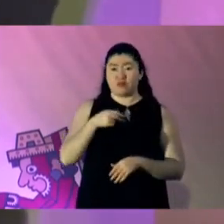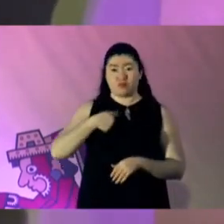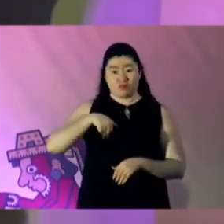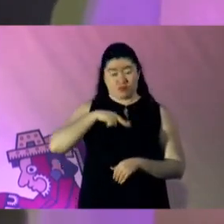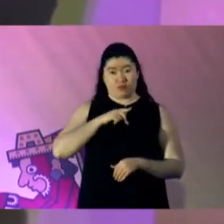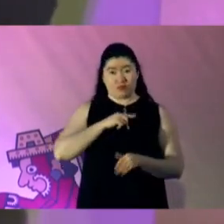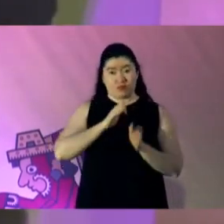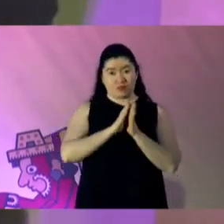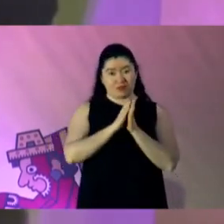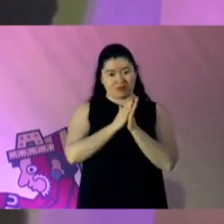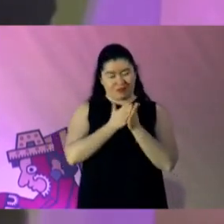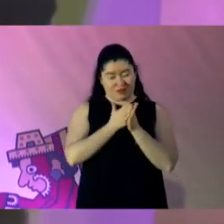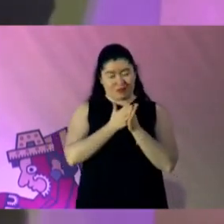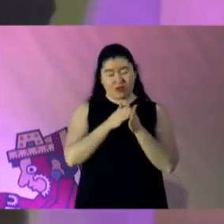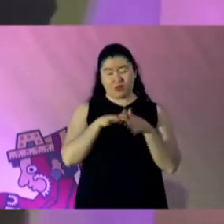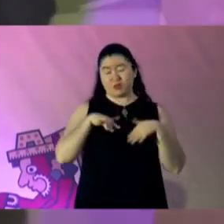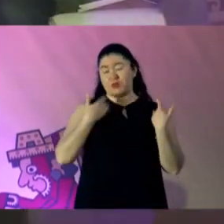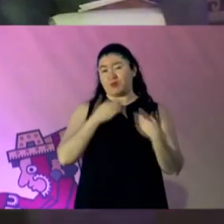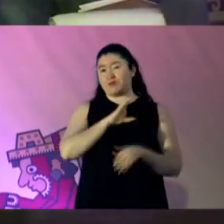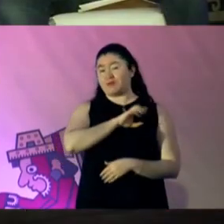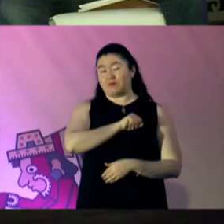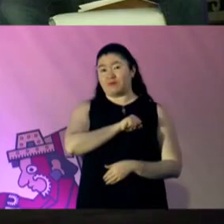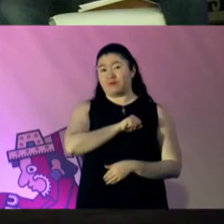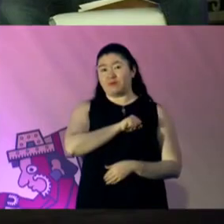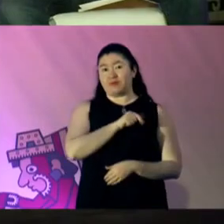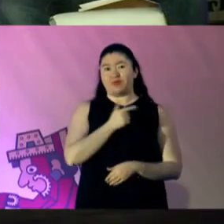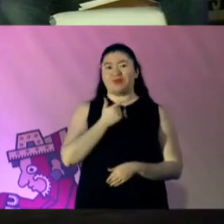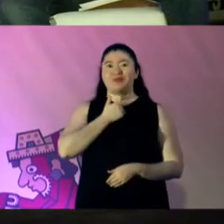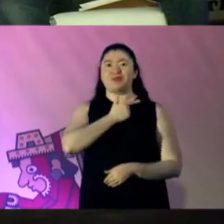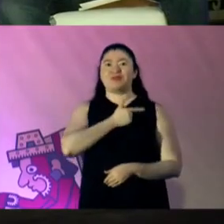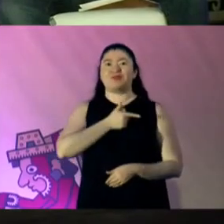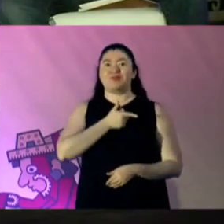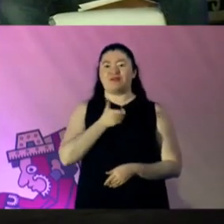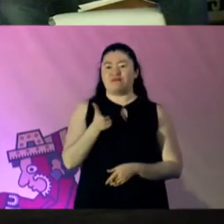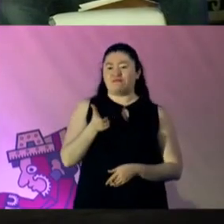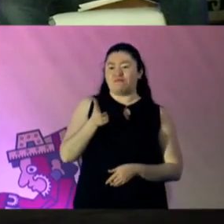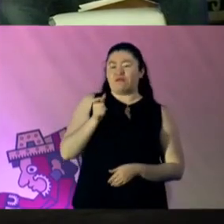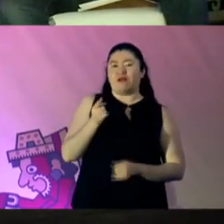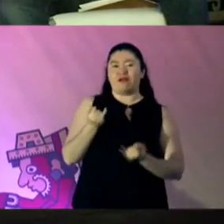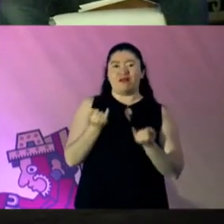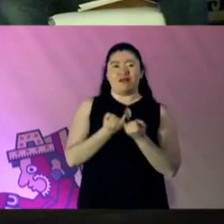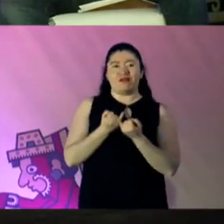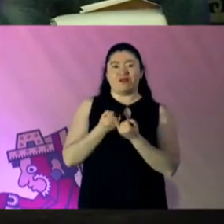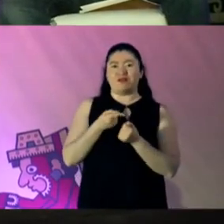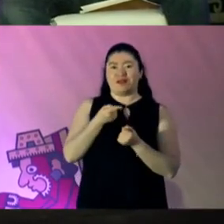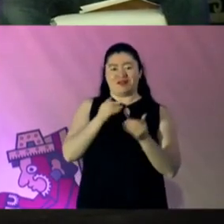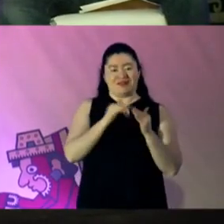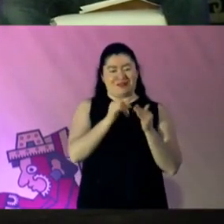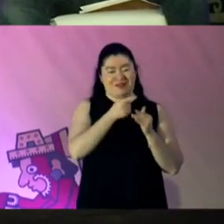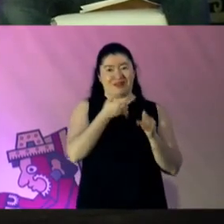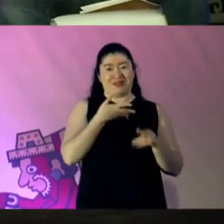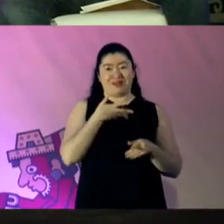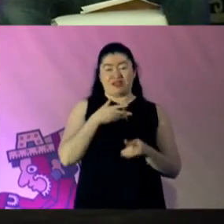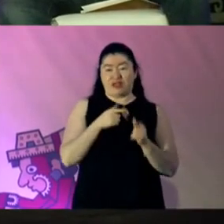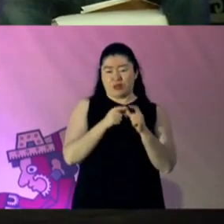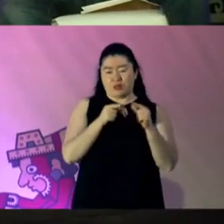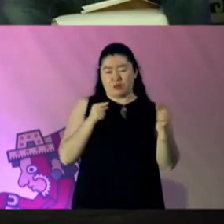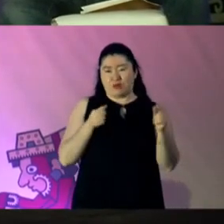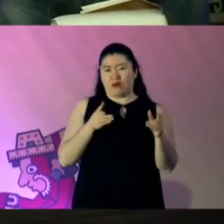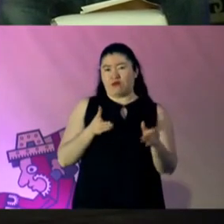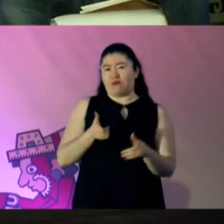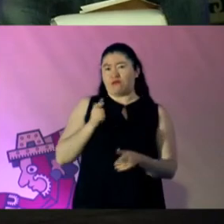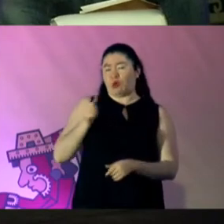disfrutaba el él le gustaban mucho las armas las pistolas hasta los rifles en su estudio tienen las pistolas viejísimas